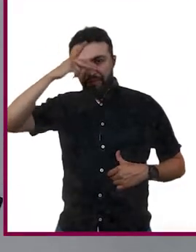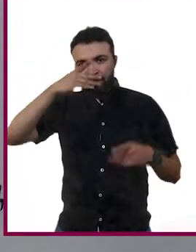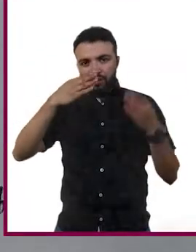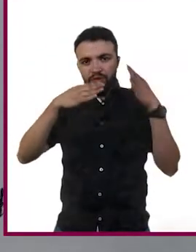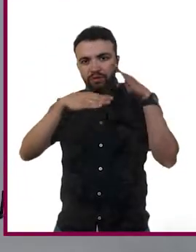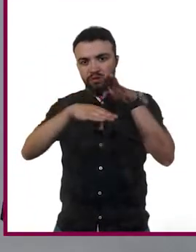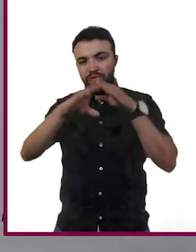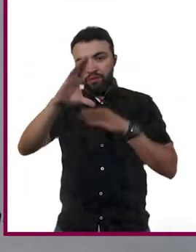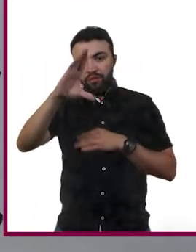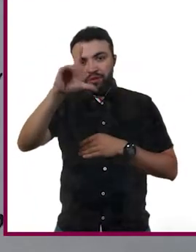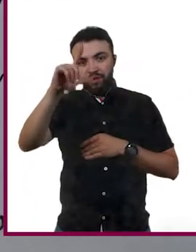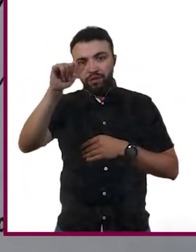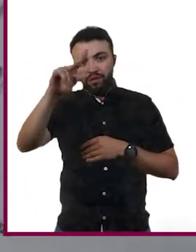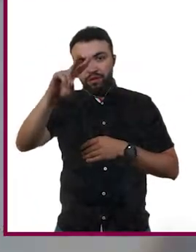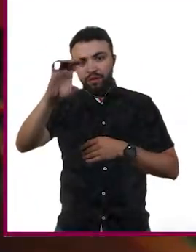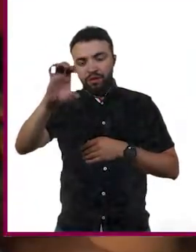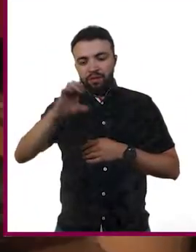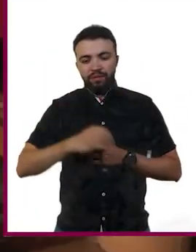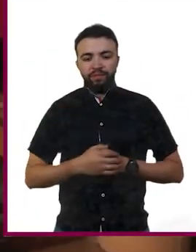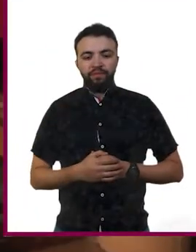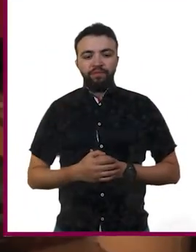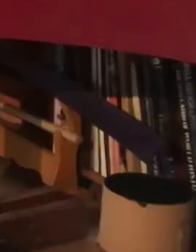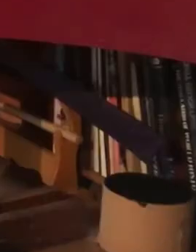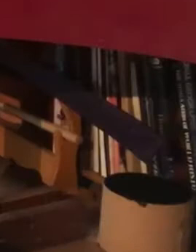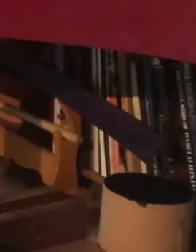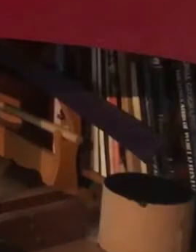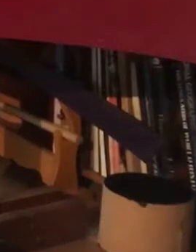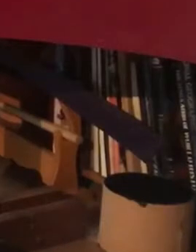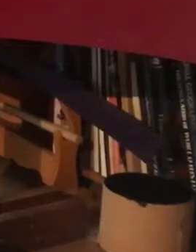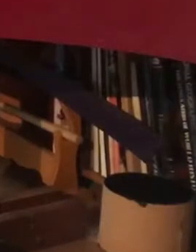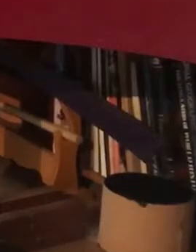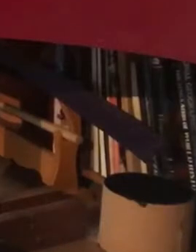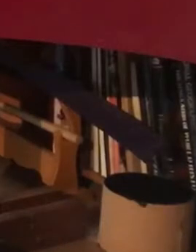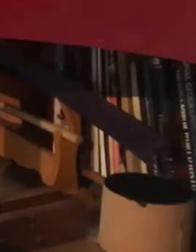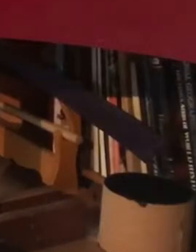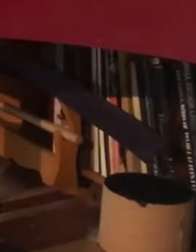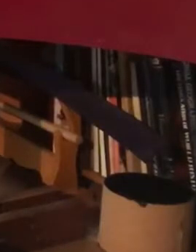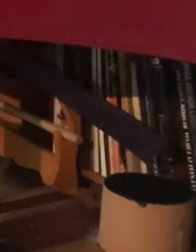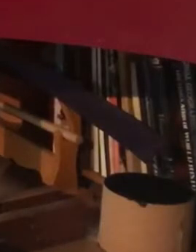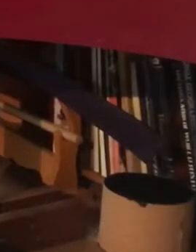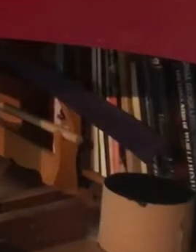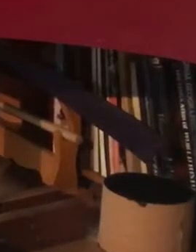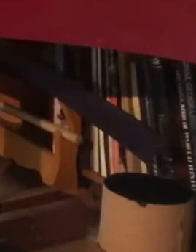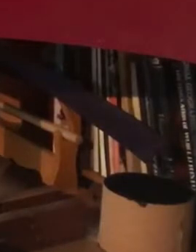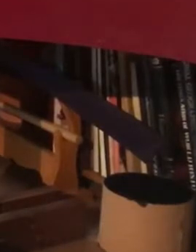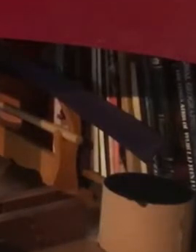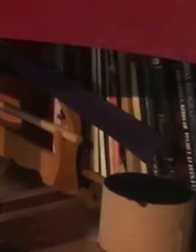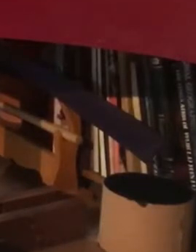en México.